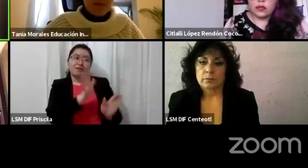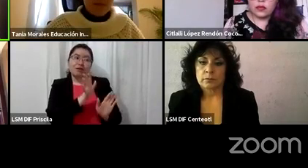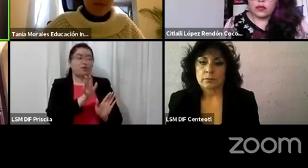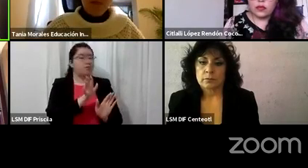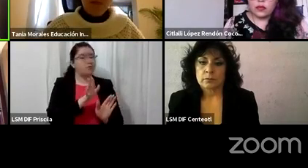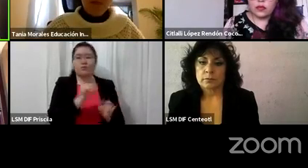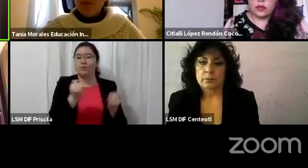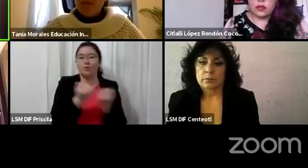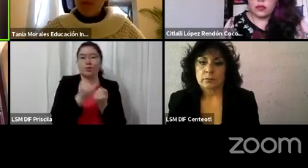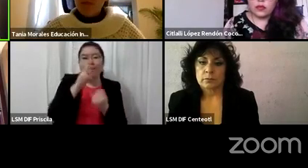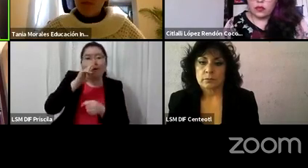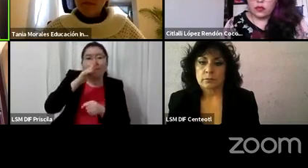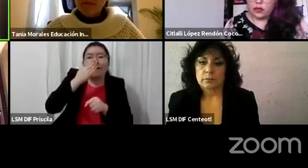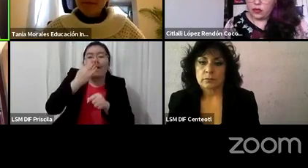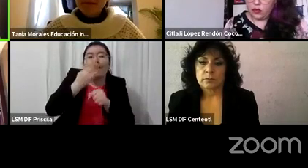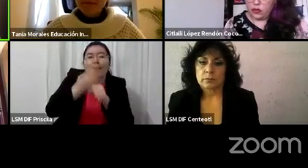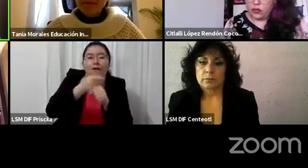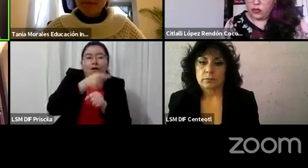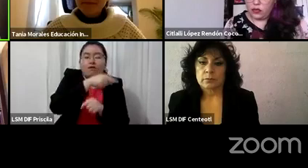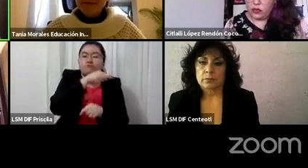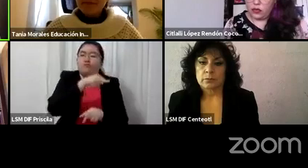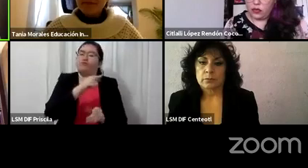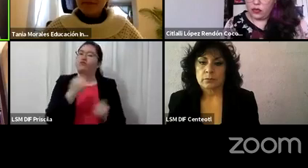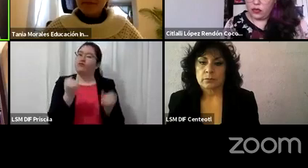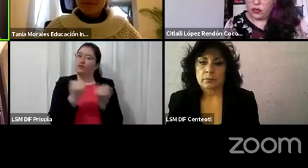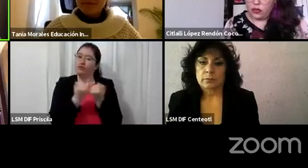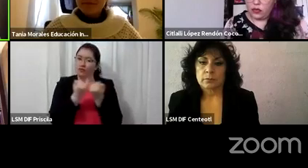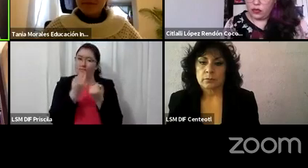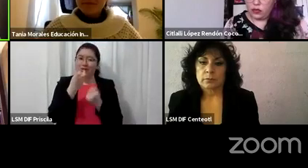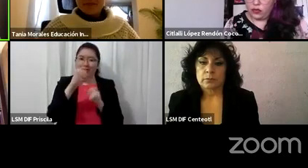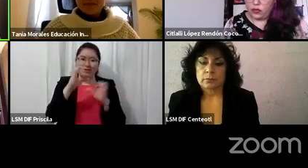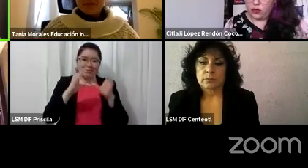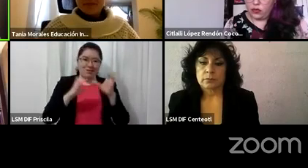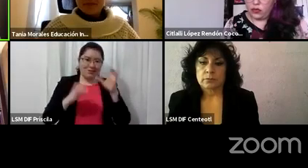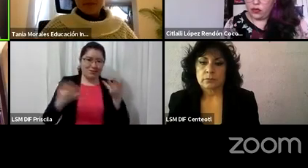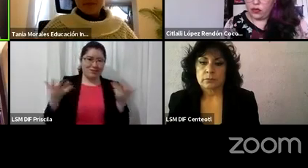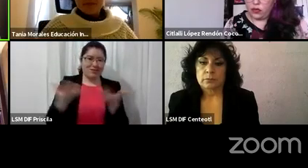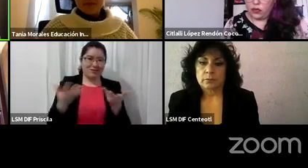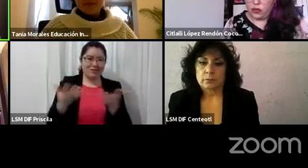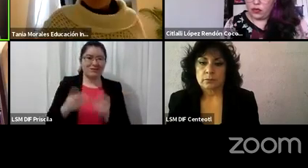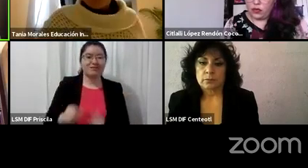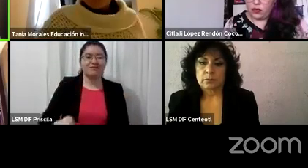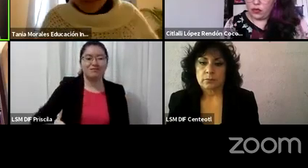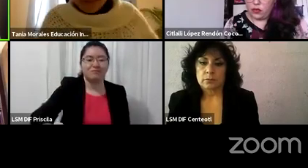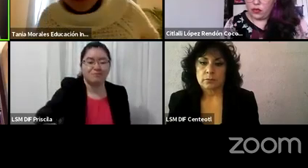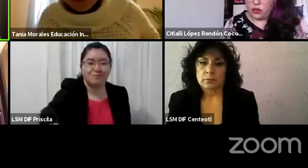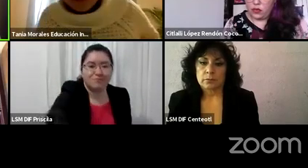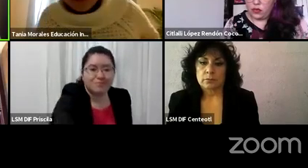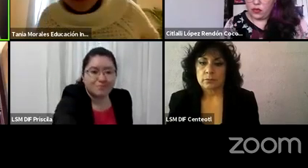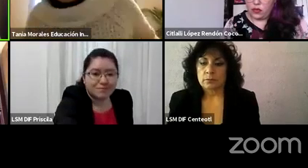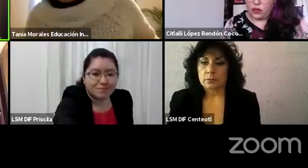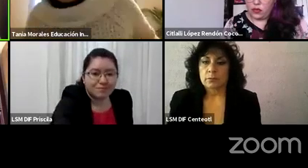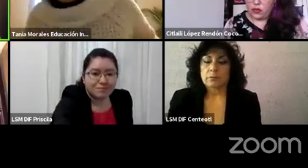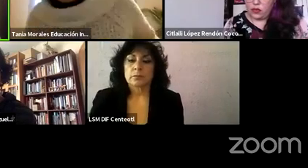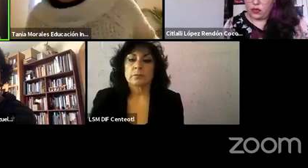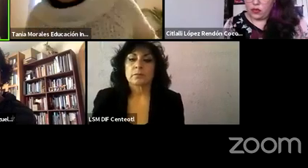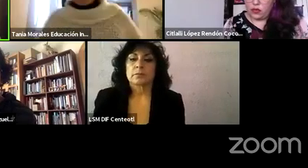la responsabilidad de los hechos. Este es otro comentario que nos hacen. Y voy a leer el tercero y dar